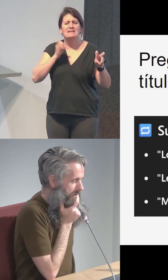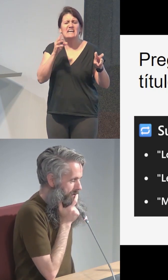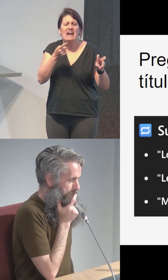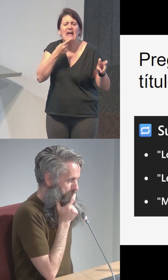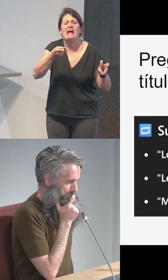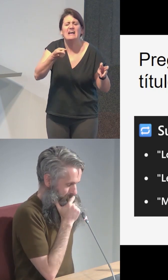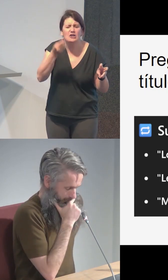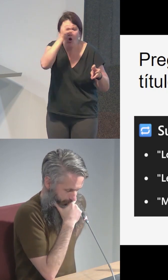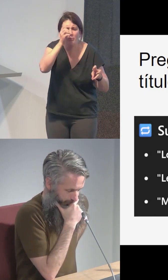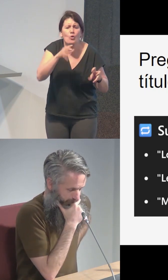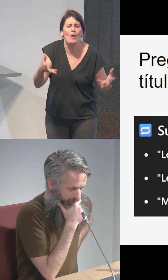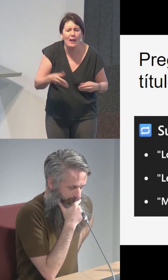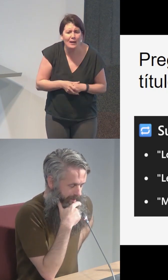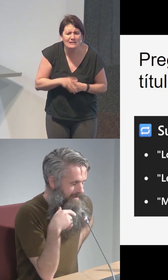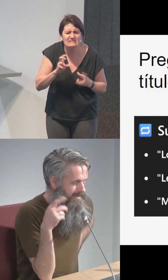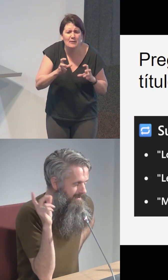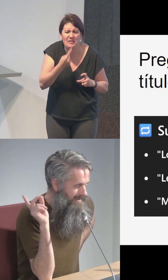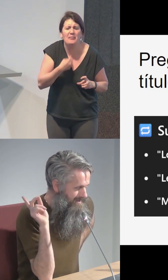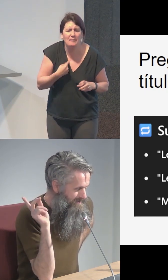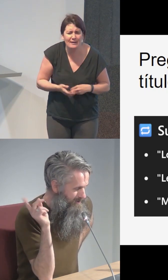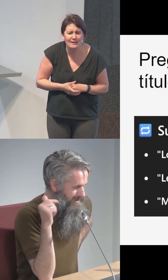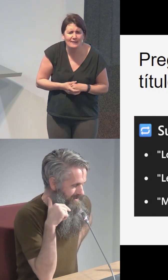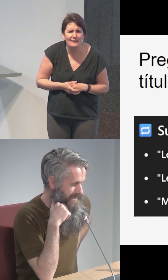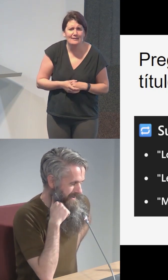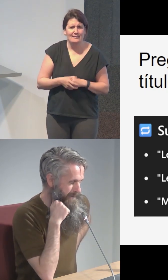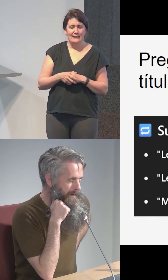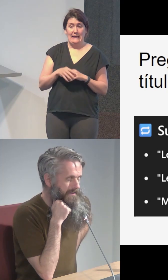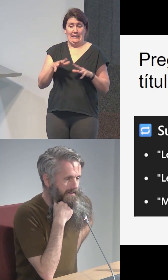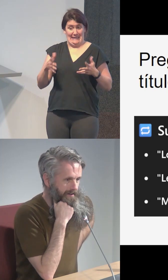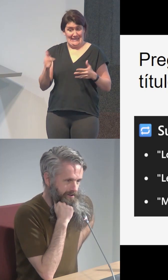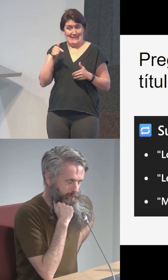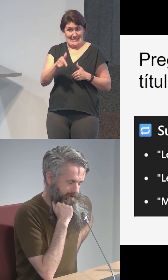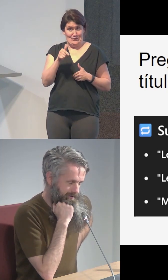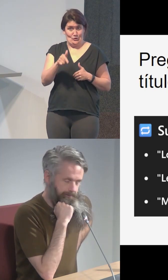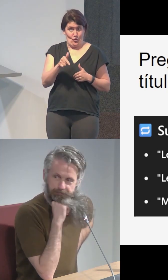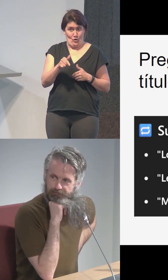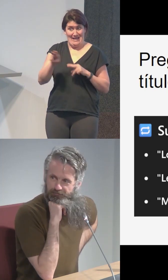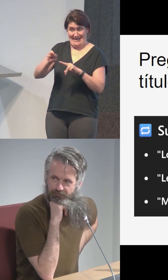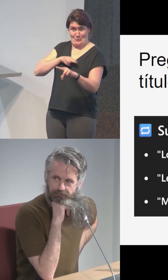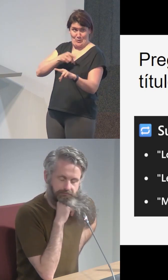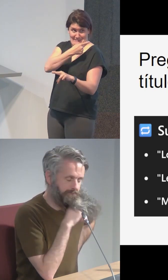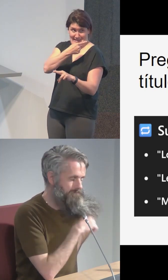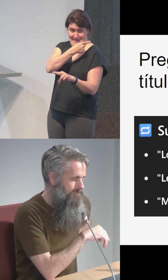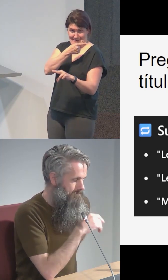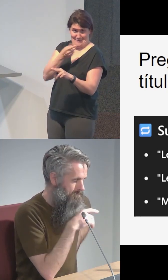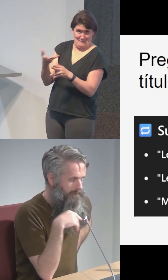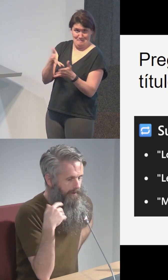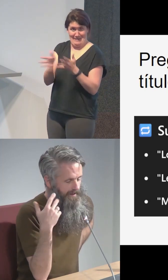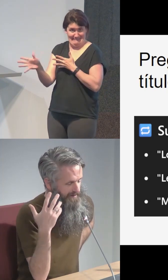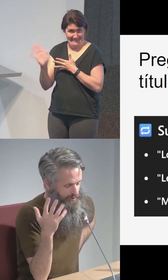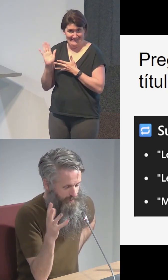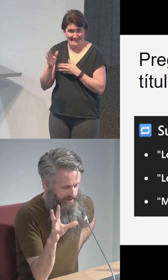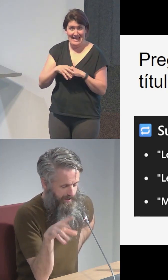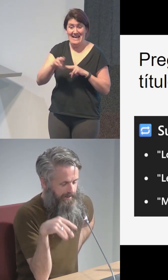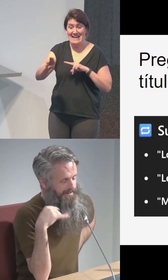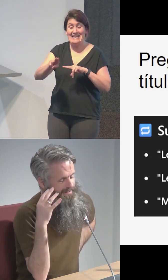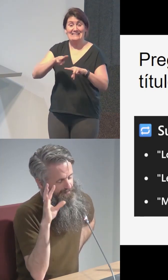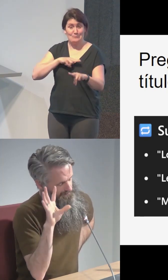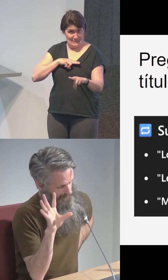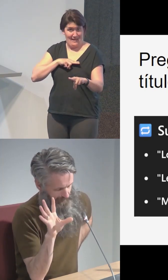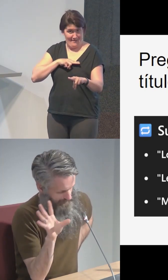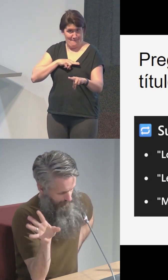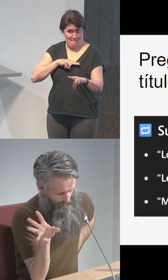que había escogido. Y esto es parte de la respuesta. La